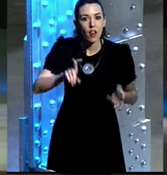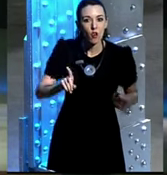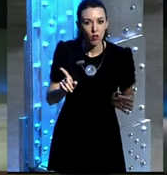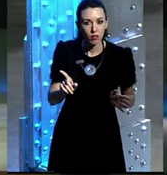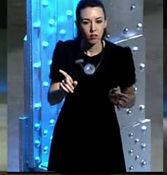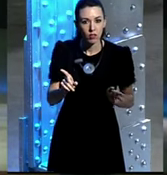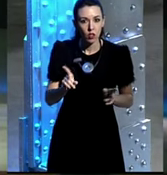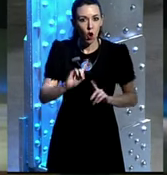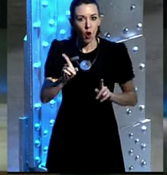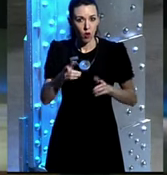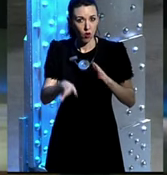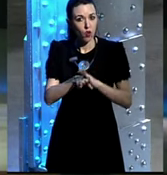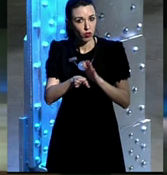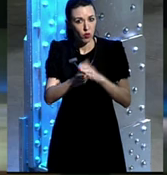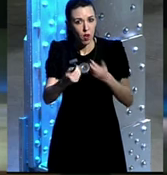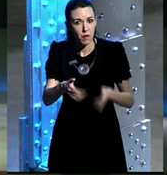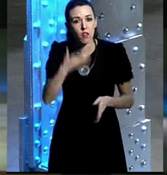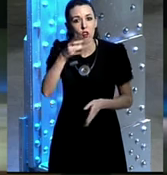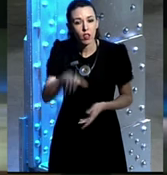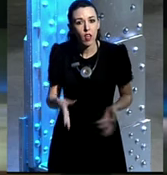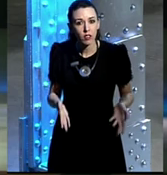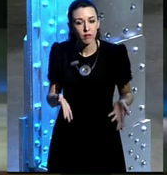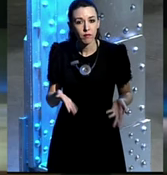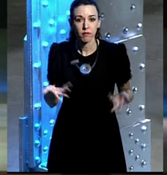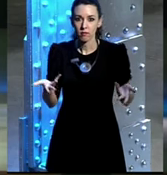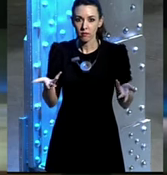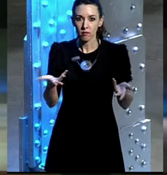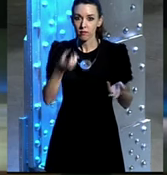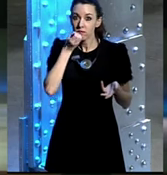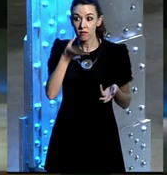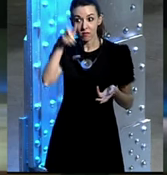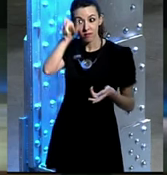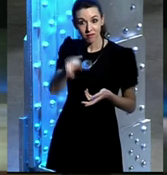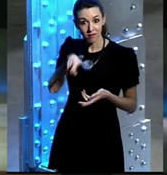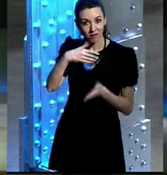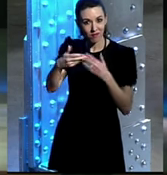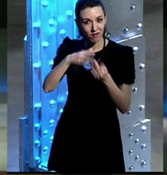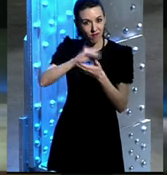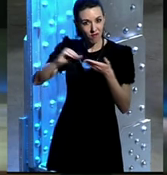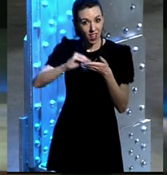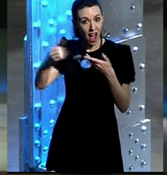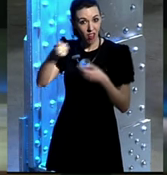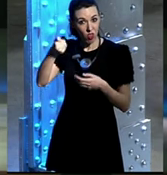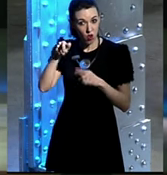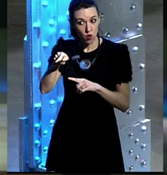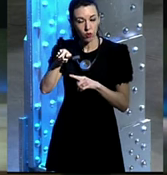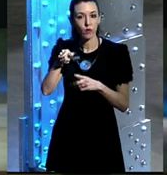momento no sigue perdido? Pues lo bueno es que Andrew Solomon, con sus